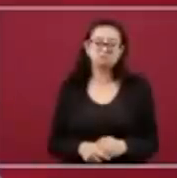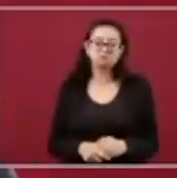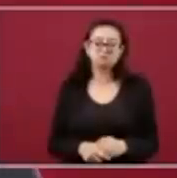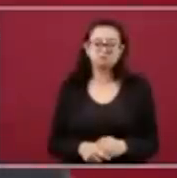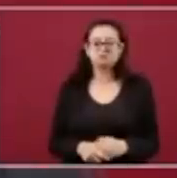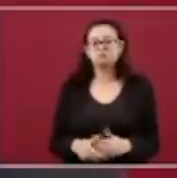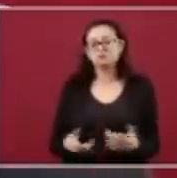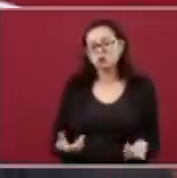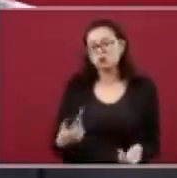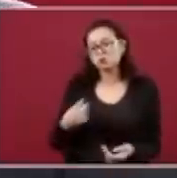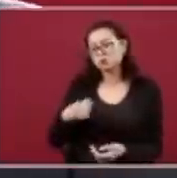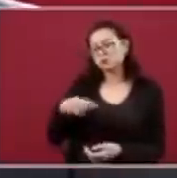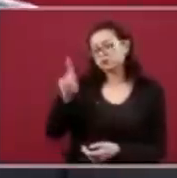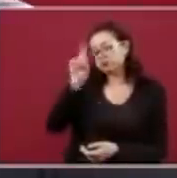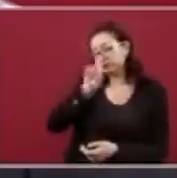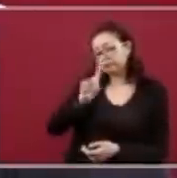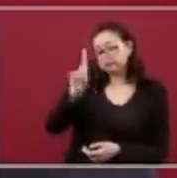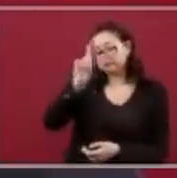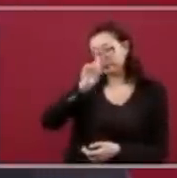un consejo